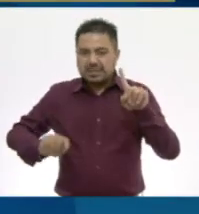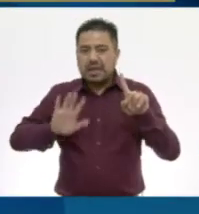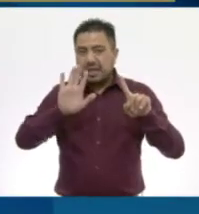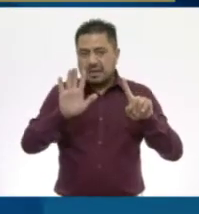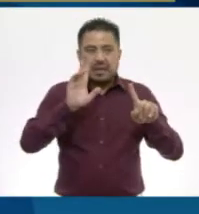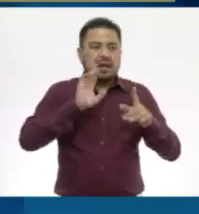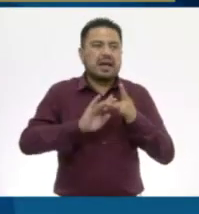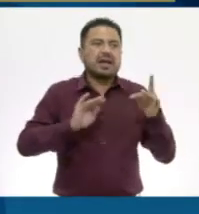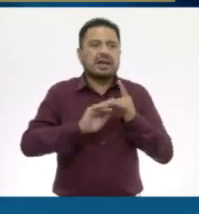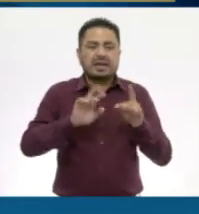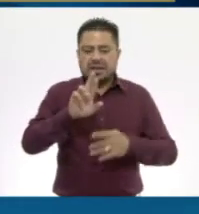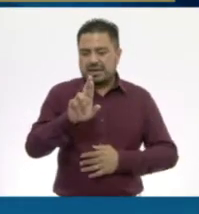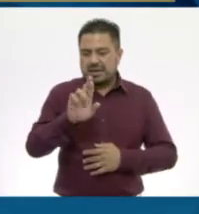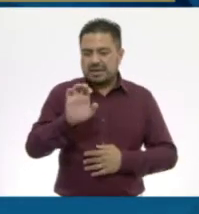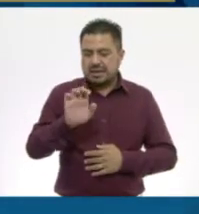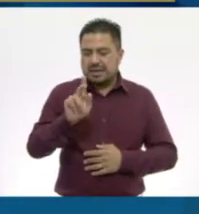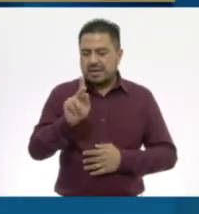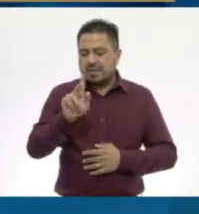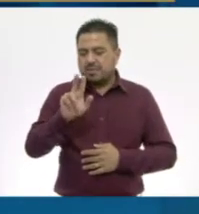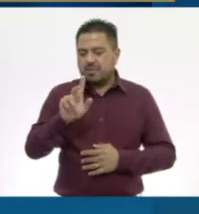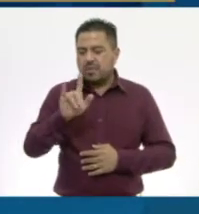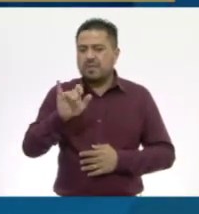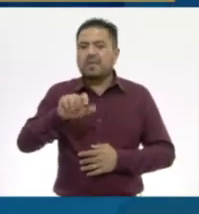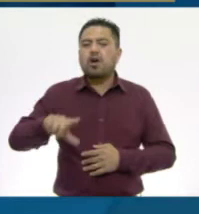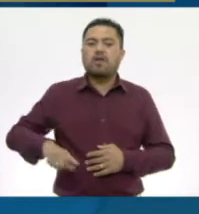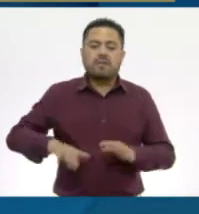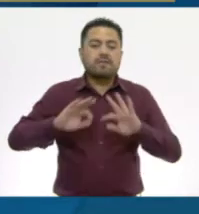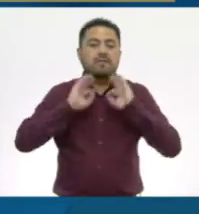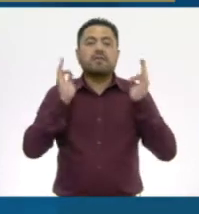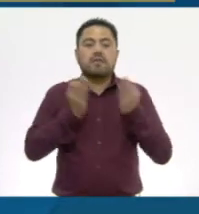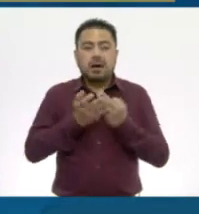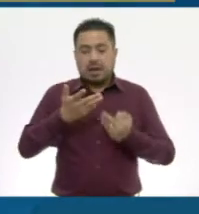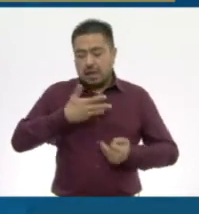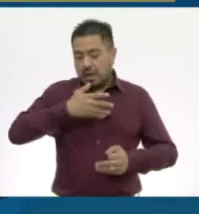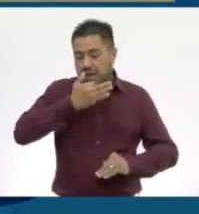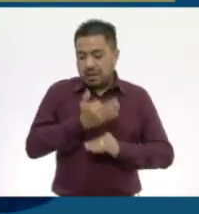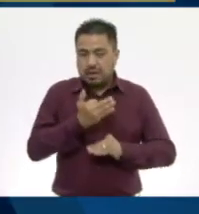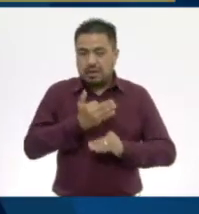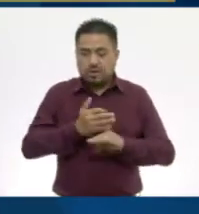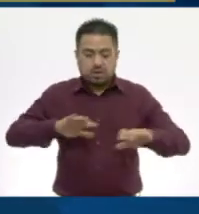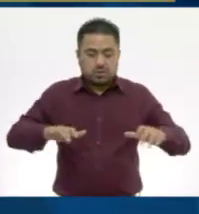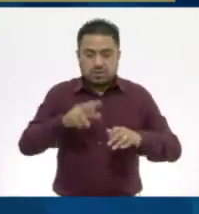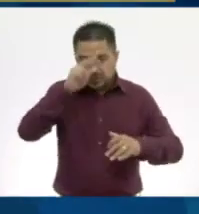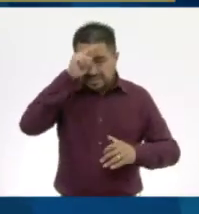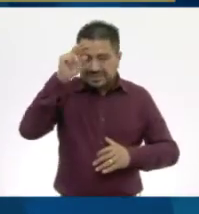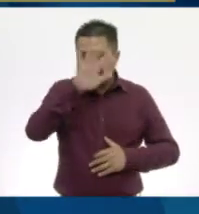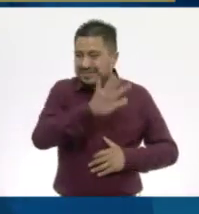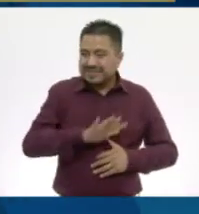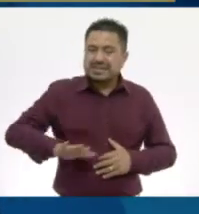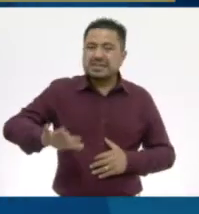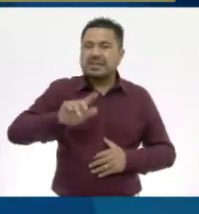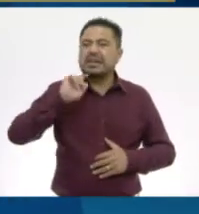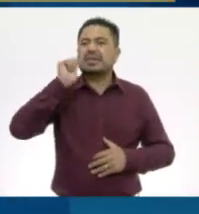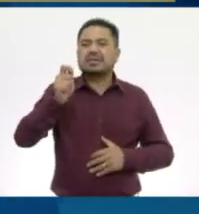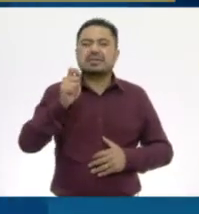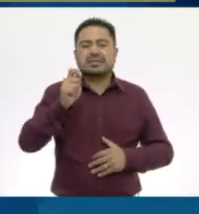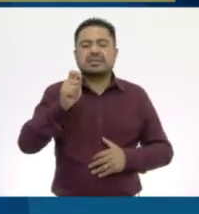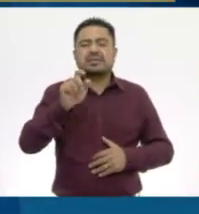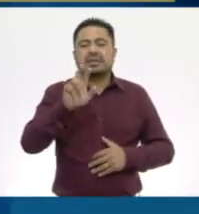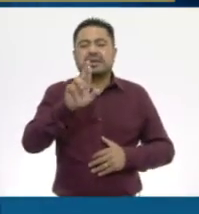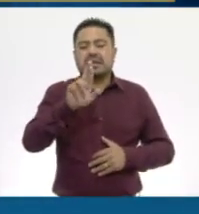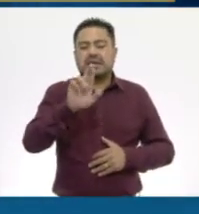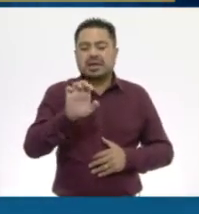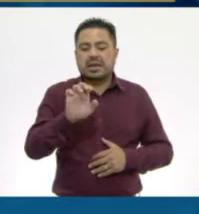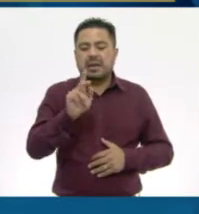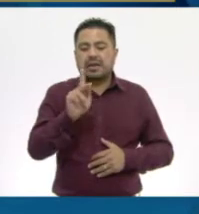leerlo. Dice, la forma de gobierno que tenemos las y los mexicanos es la de la república, en